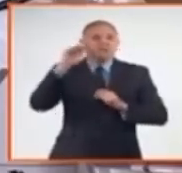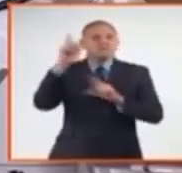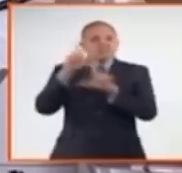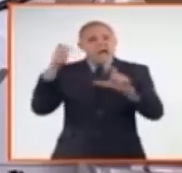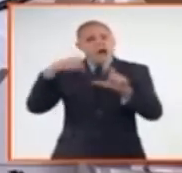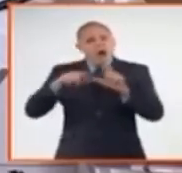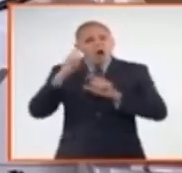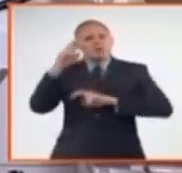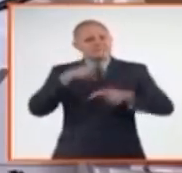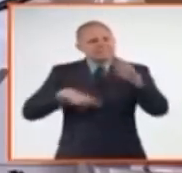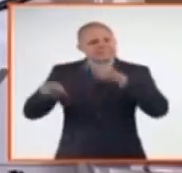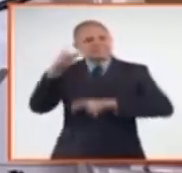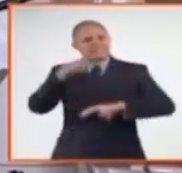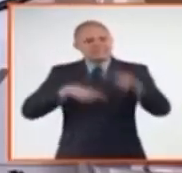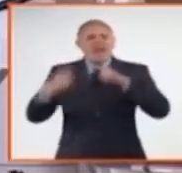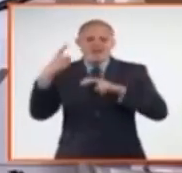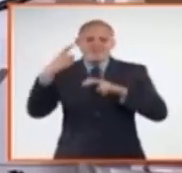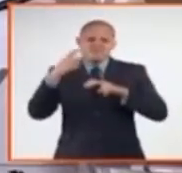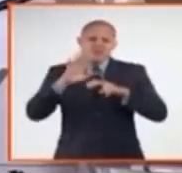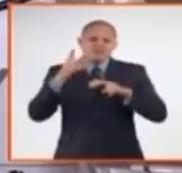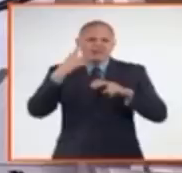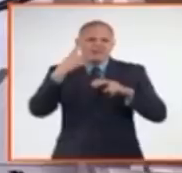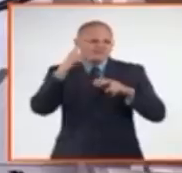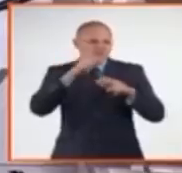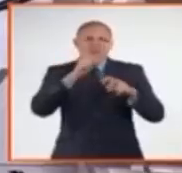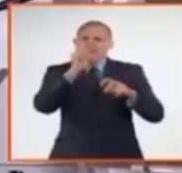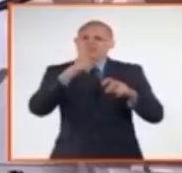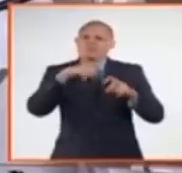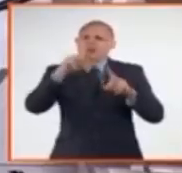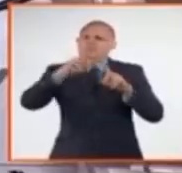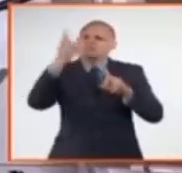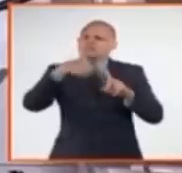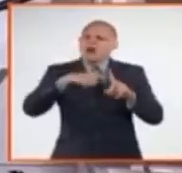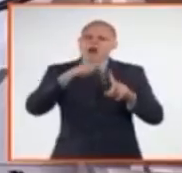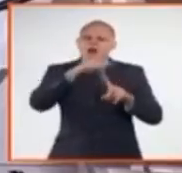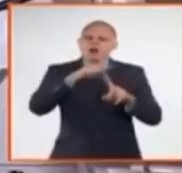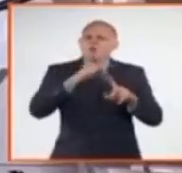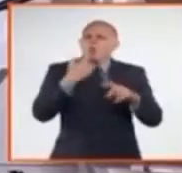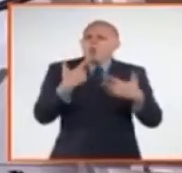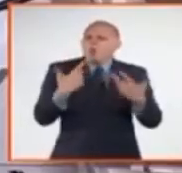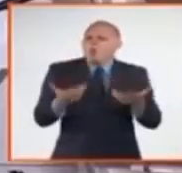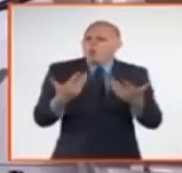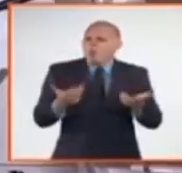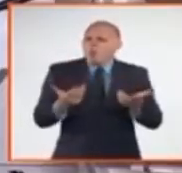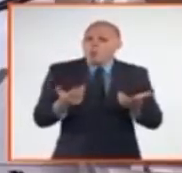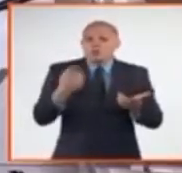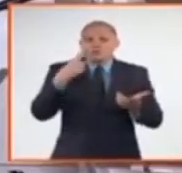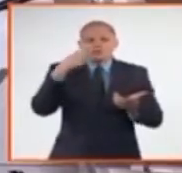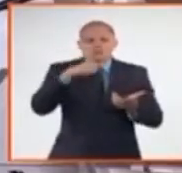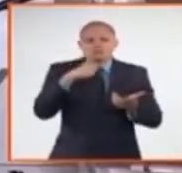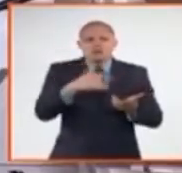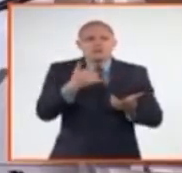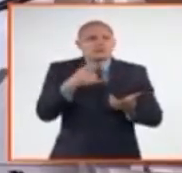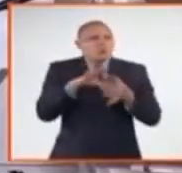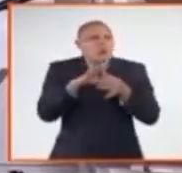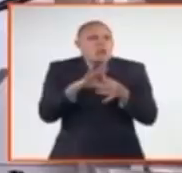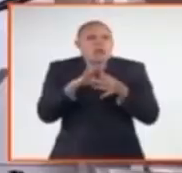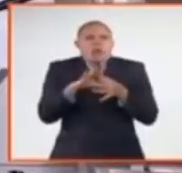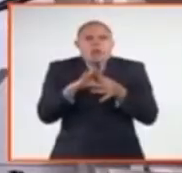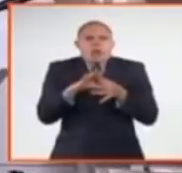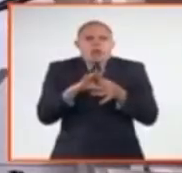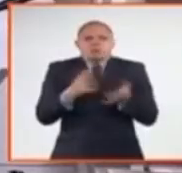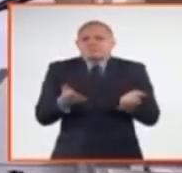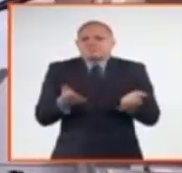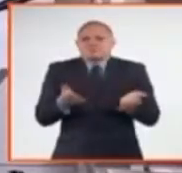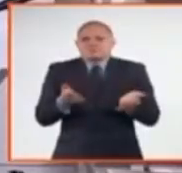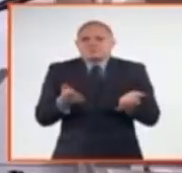estudio que estaba haciendo este momento de caracterización de estas cepas pues bueno por las consecuencias que está trayendo y y lo que haga usado